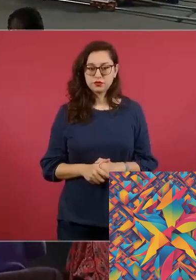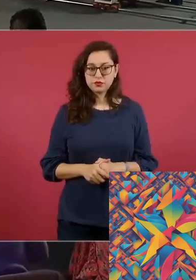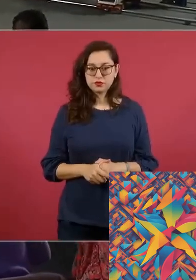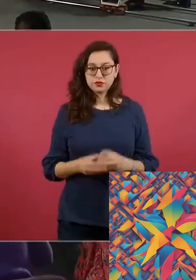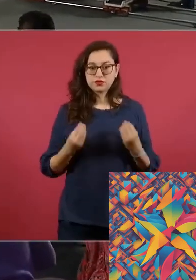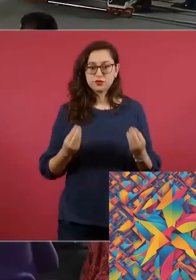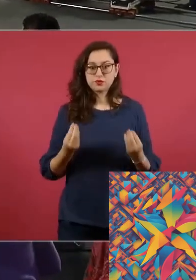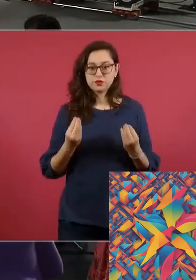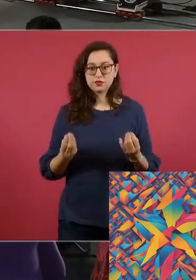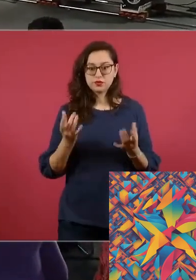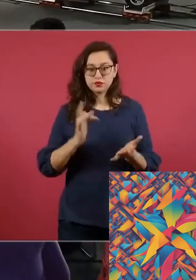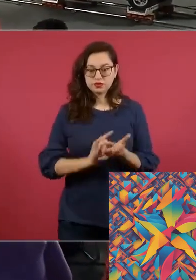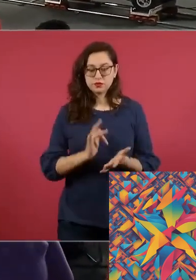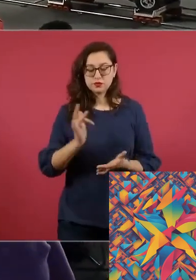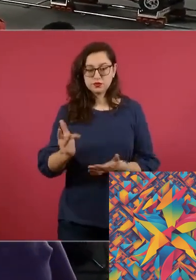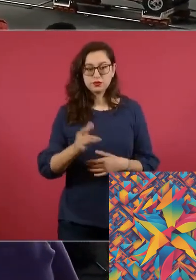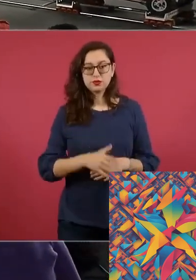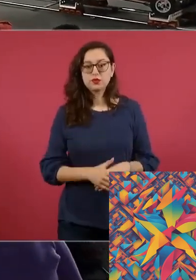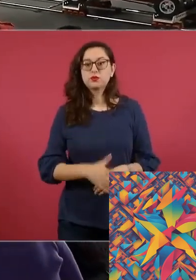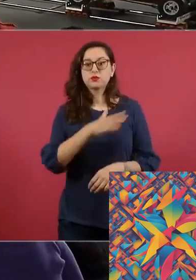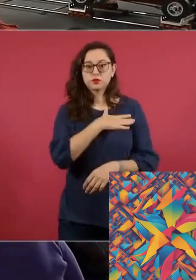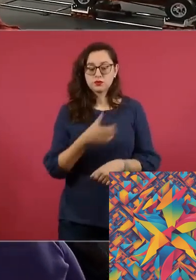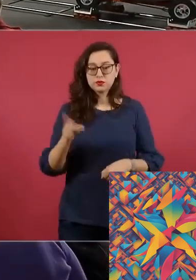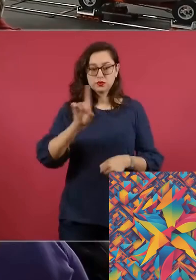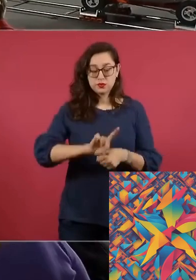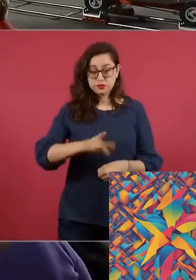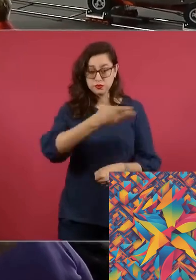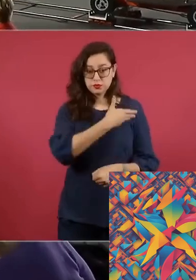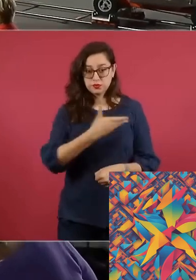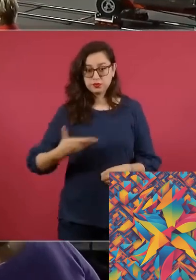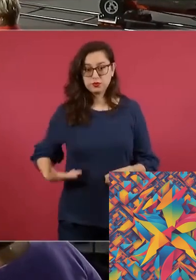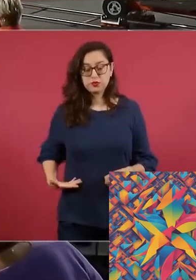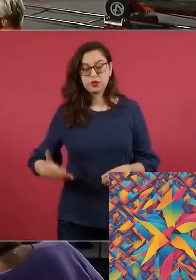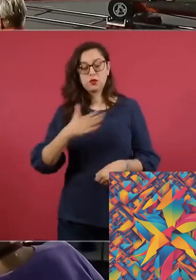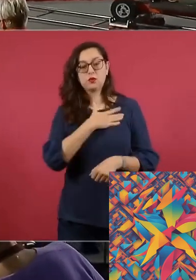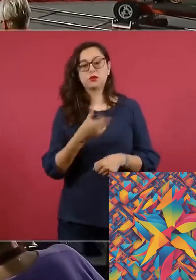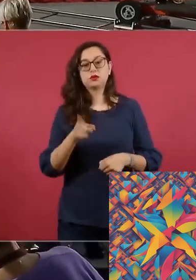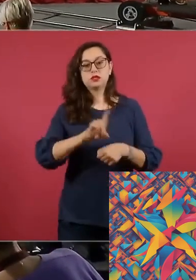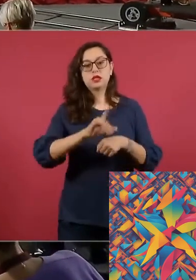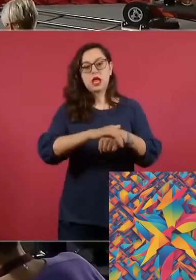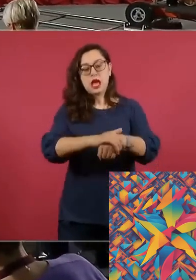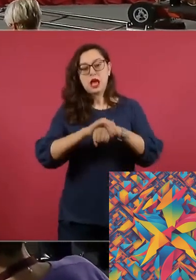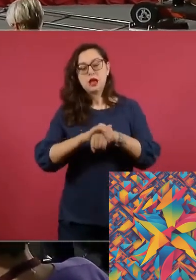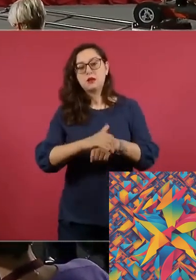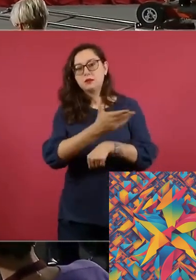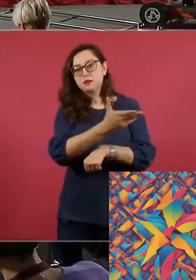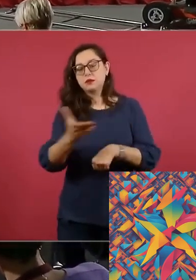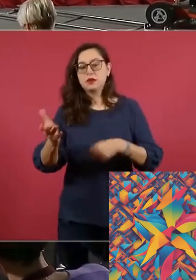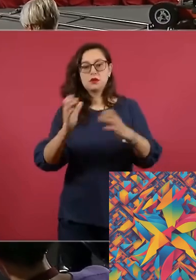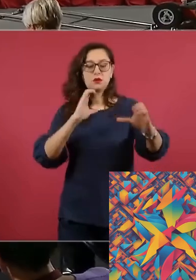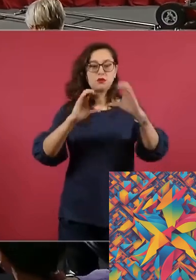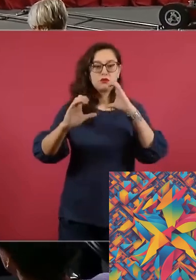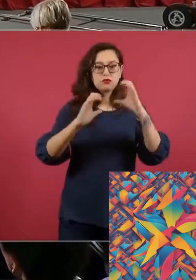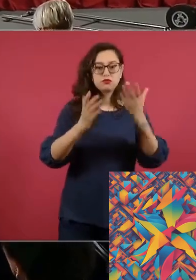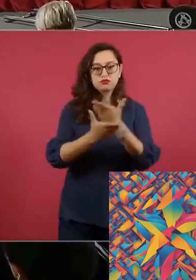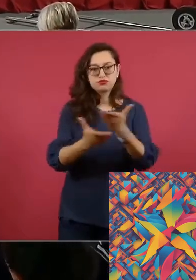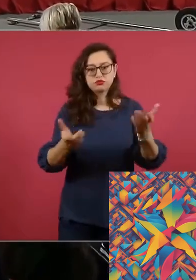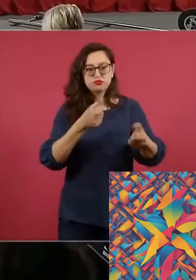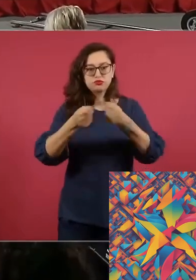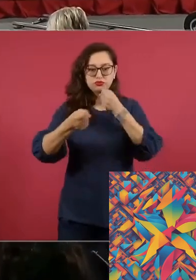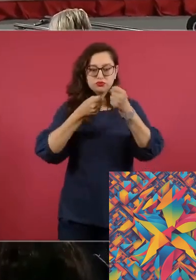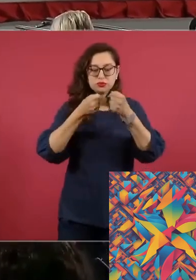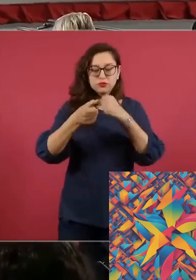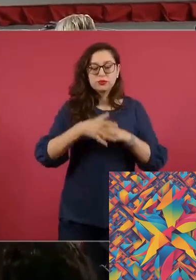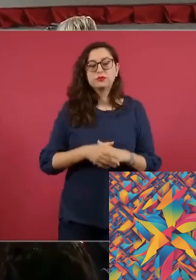instituciones y promover la transparencia. La Cuatro T tiene la oportunidad de liderar un cambio verdadero, y es responsabilidad de